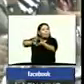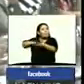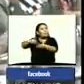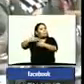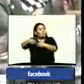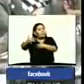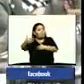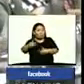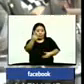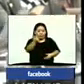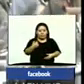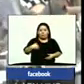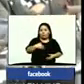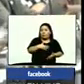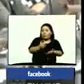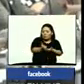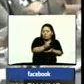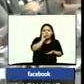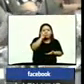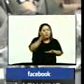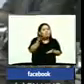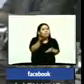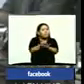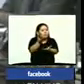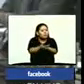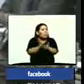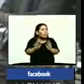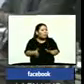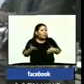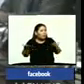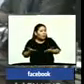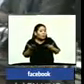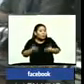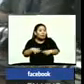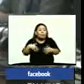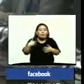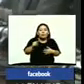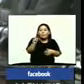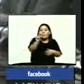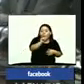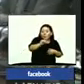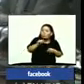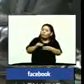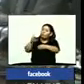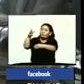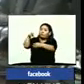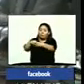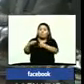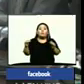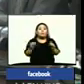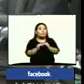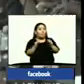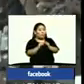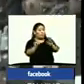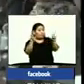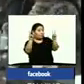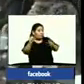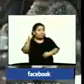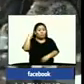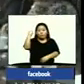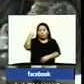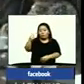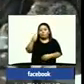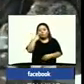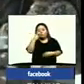Hacienda es que este financiamiento se hiciera a través de títulos valores. Otro punto importante que van a evaluar